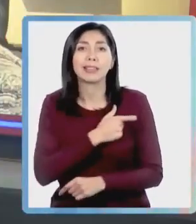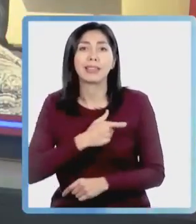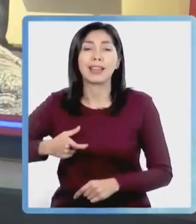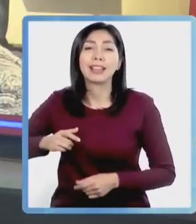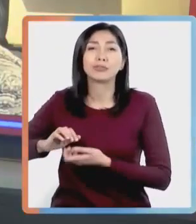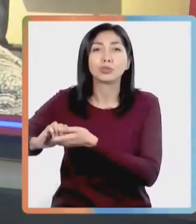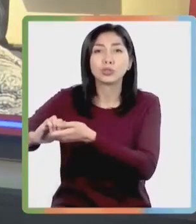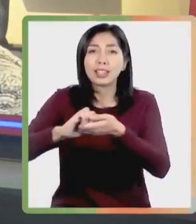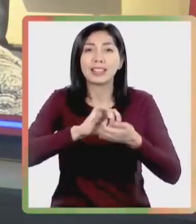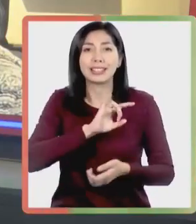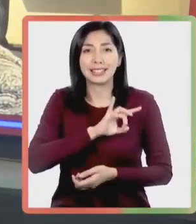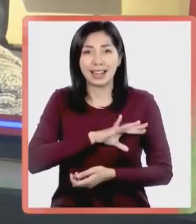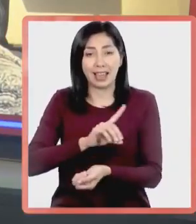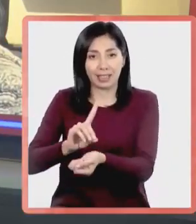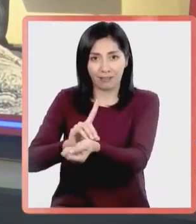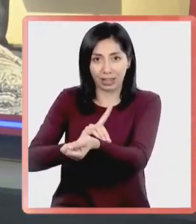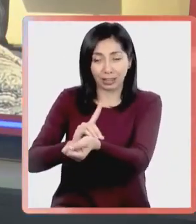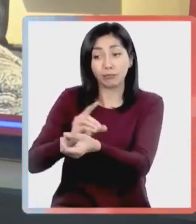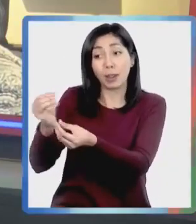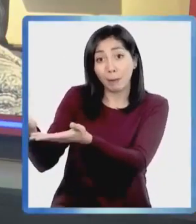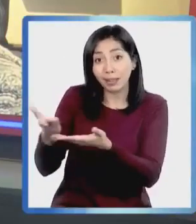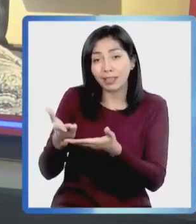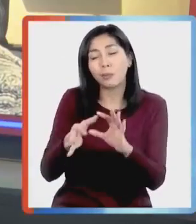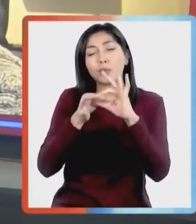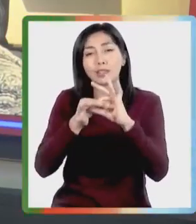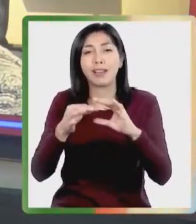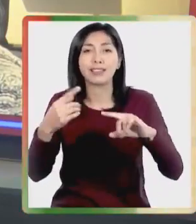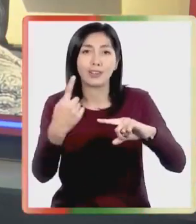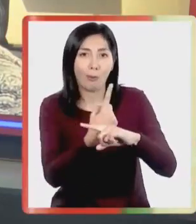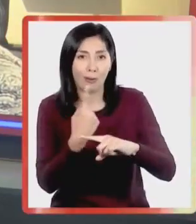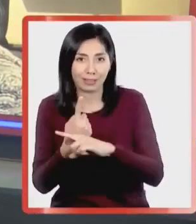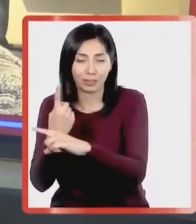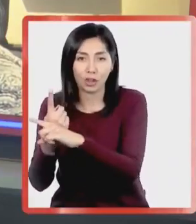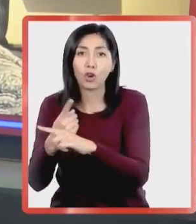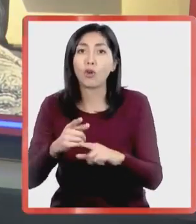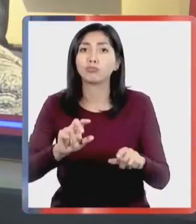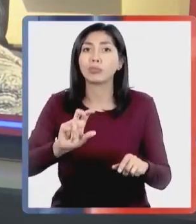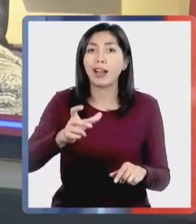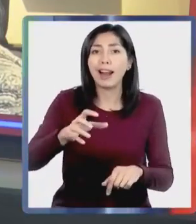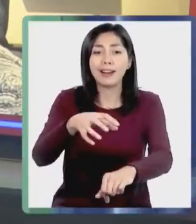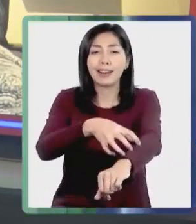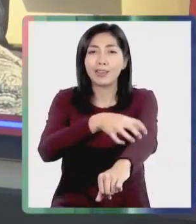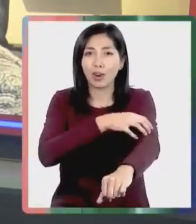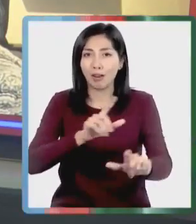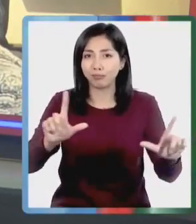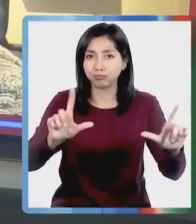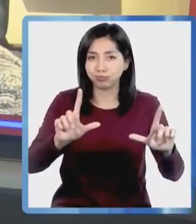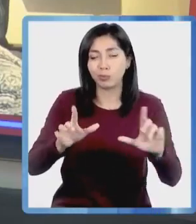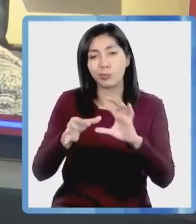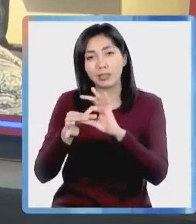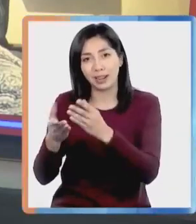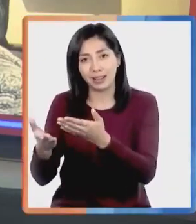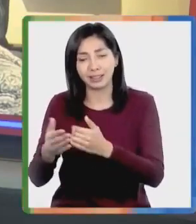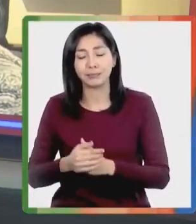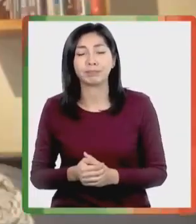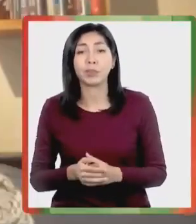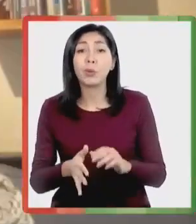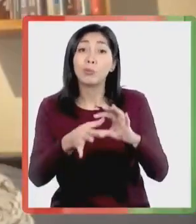y expresidenta de la Sociedad Chilena de Diabetología. Le damos la bienvenida y muchísimas gracias por esta conversación con los canales de las regiones de nuestro país,